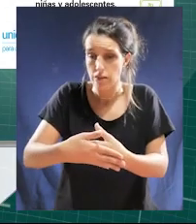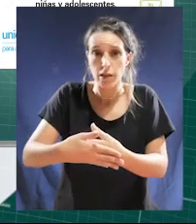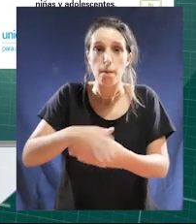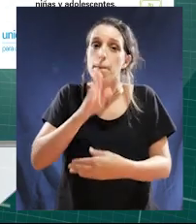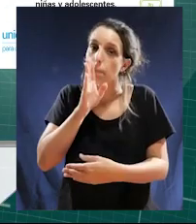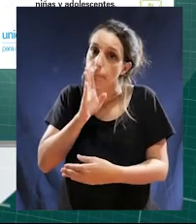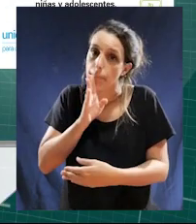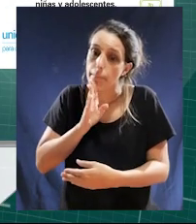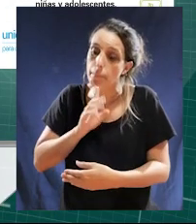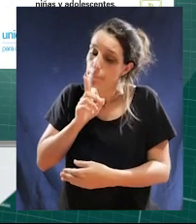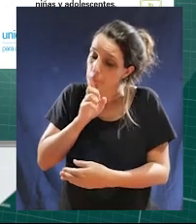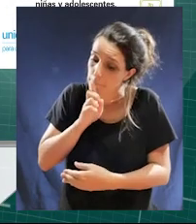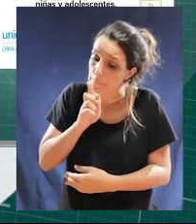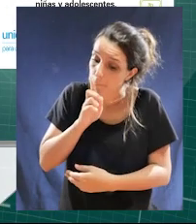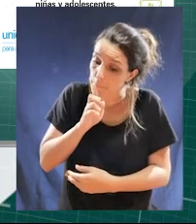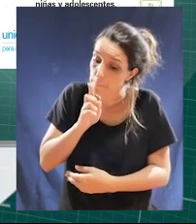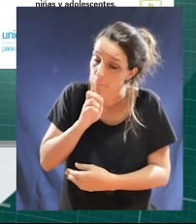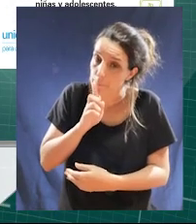cómo